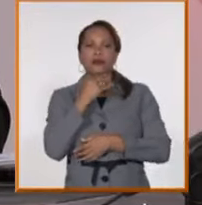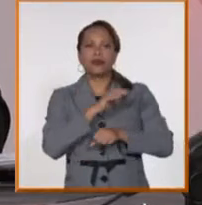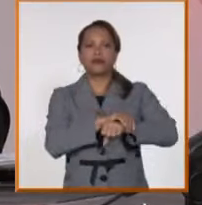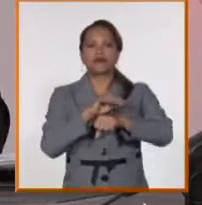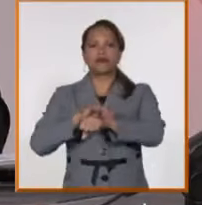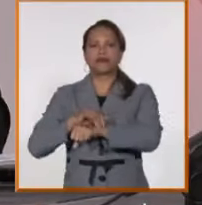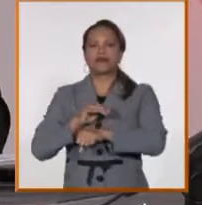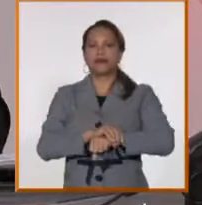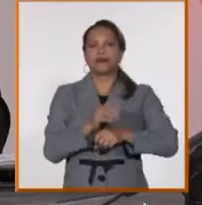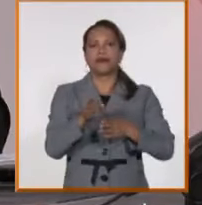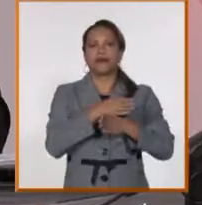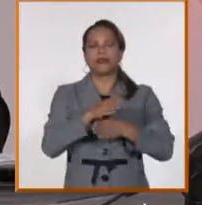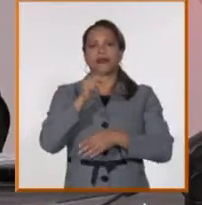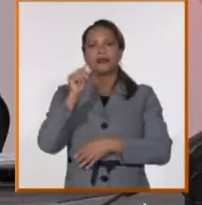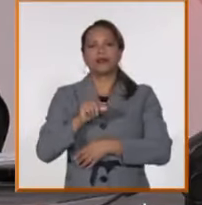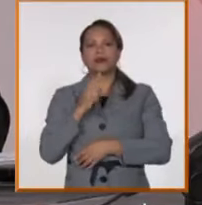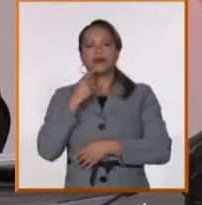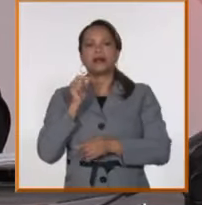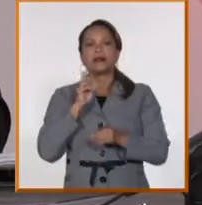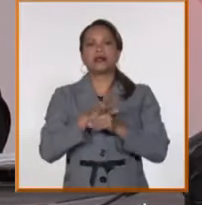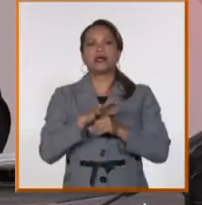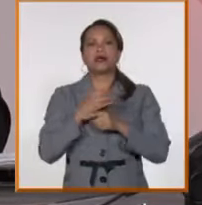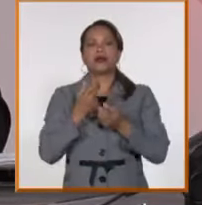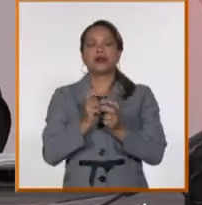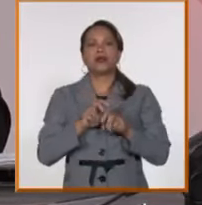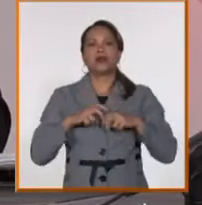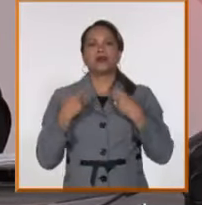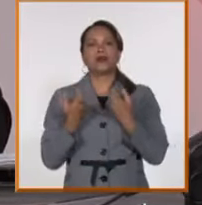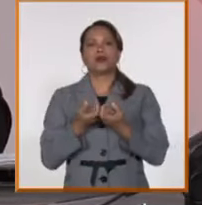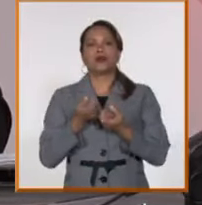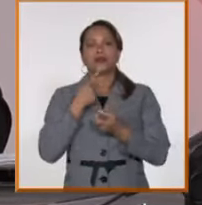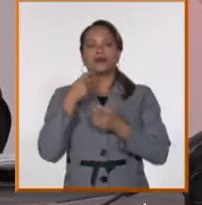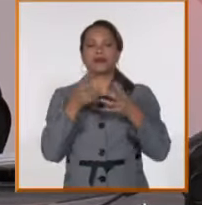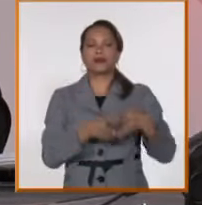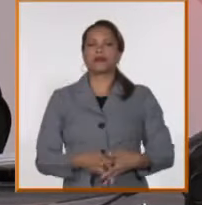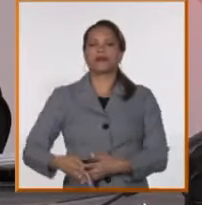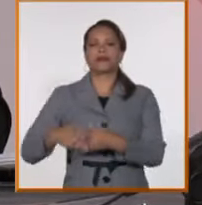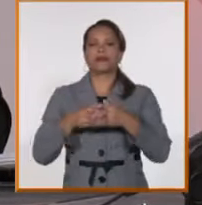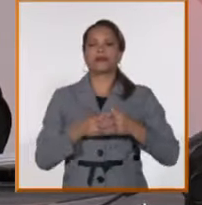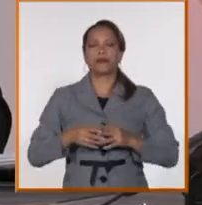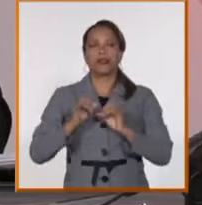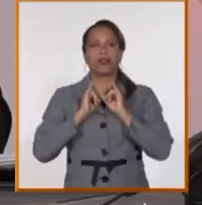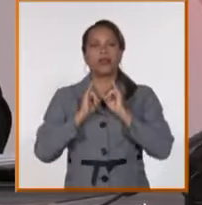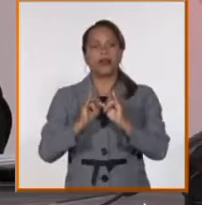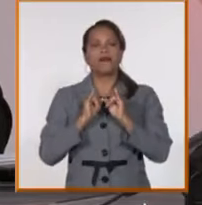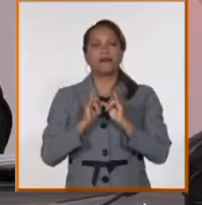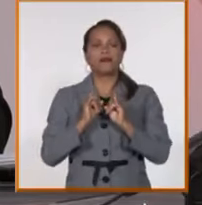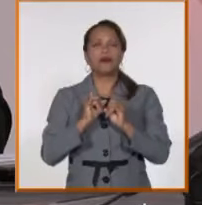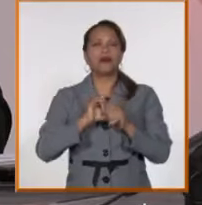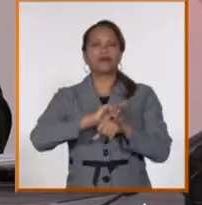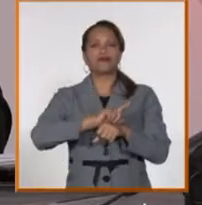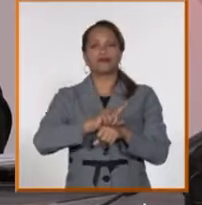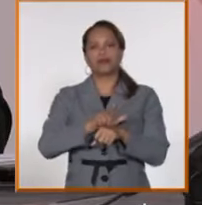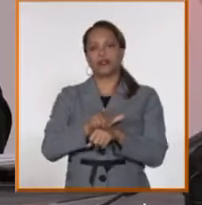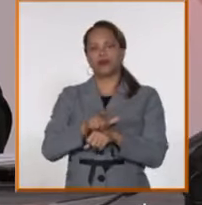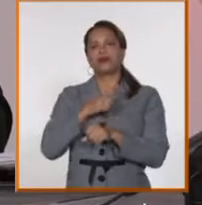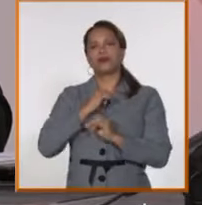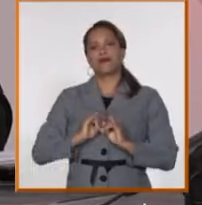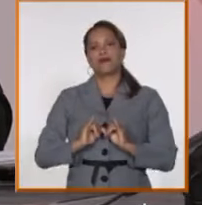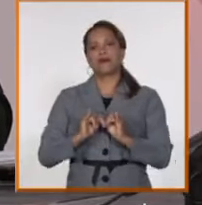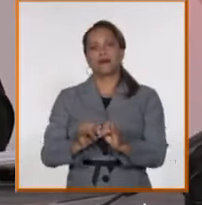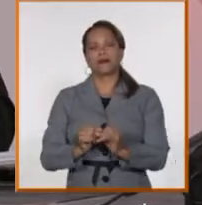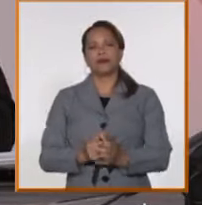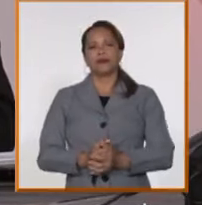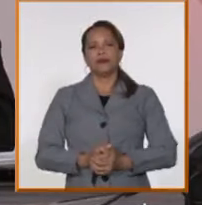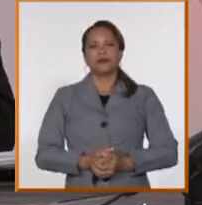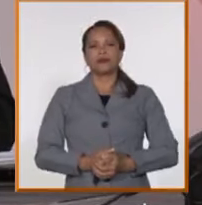que ingresaron al congreso de los Estados Unidos según informaciones de hace unos eh minutos mientras